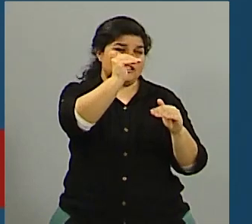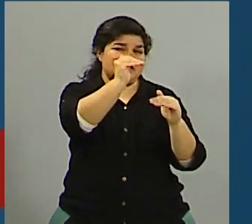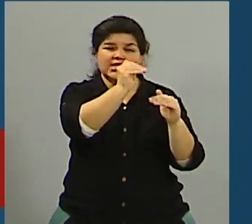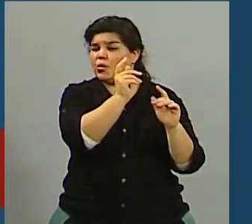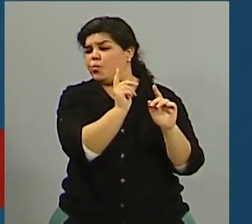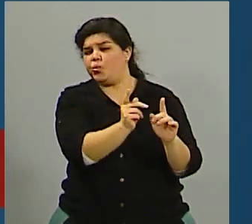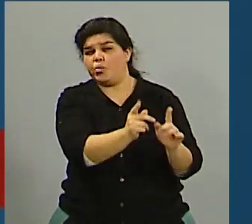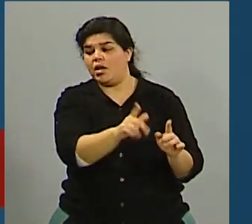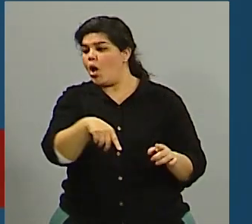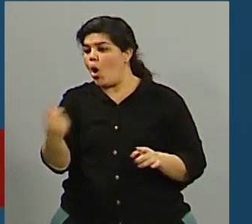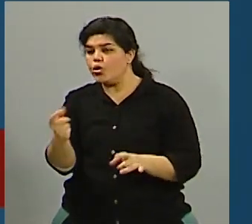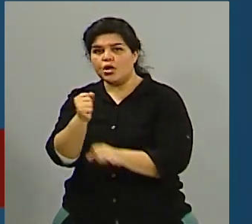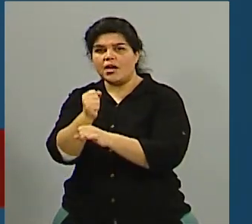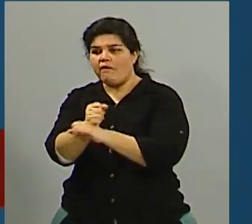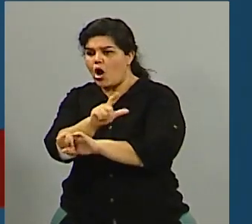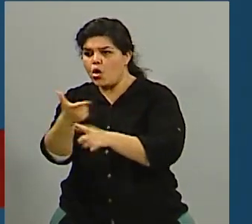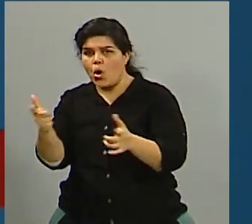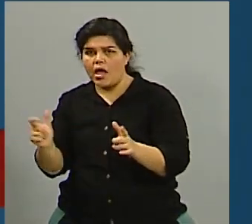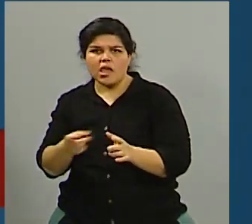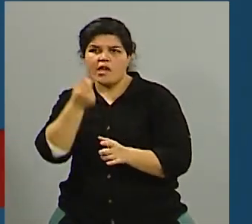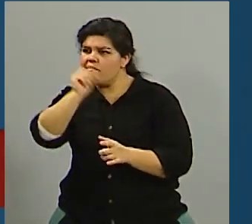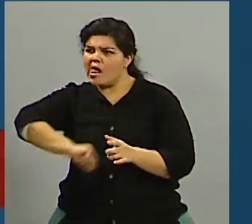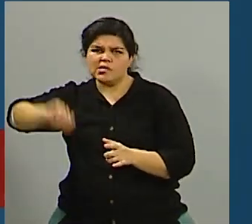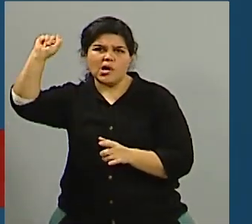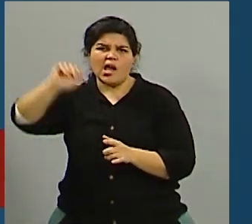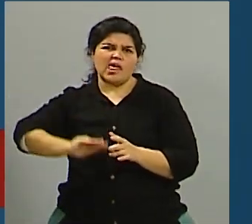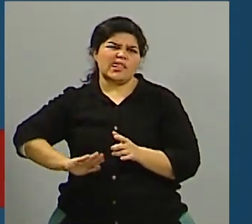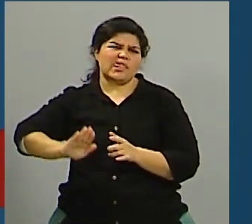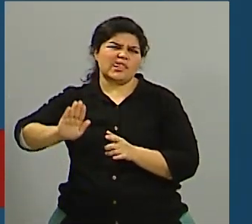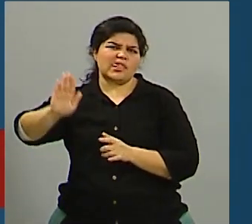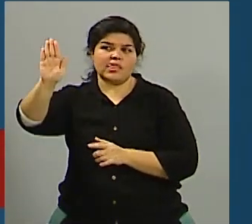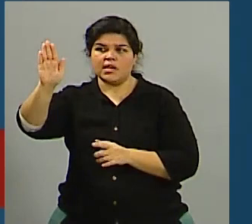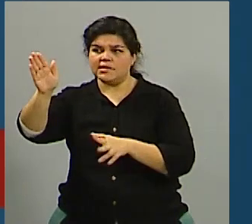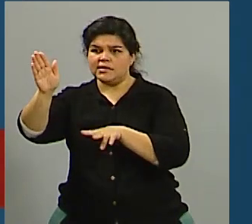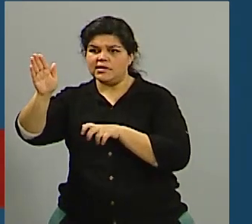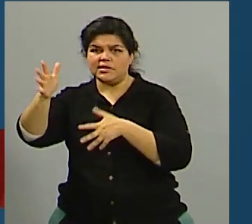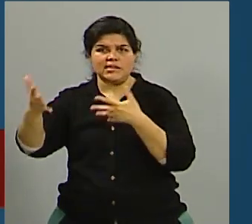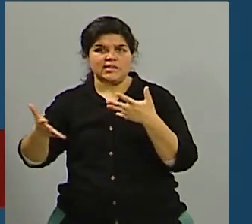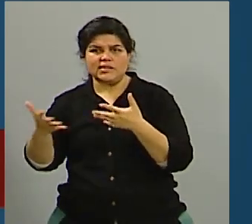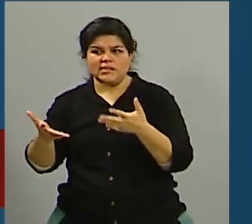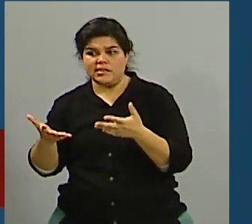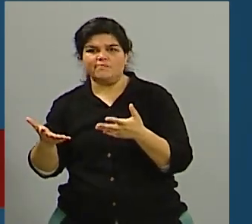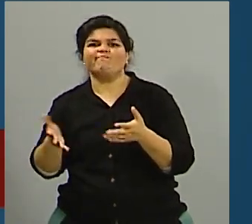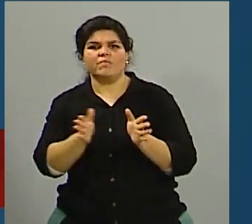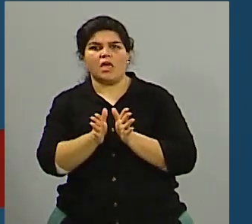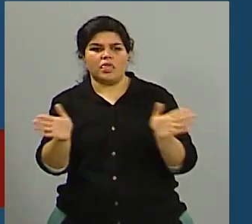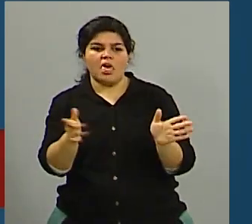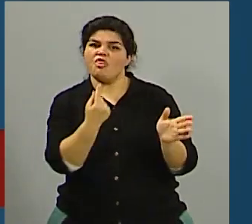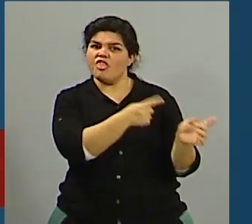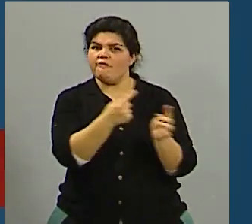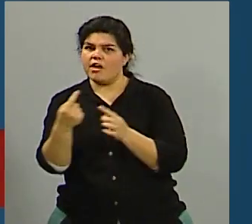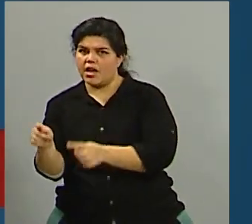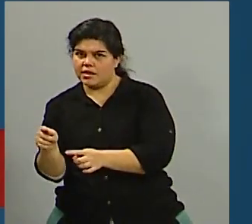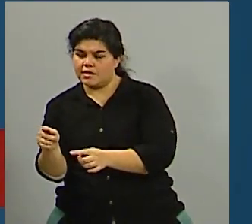vos podés hacer todos los días. Sí. Entonces, creo que hay